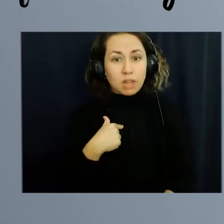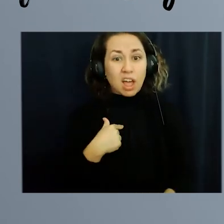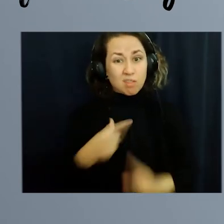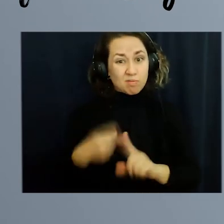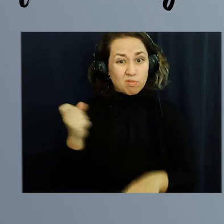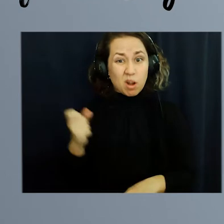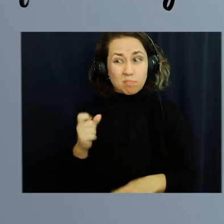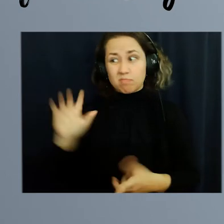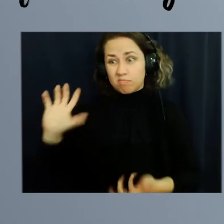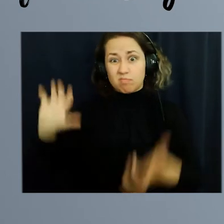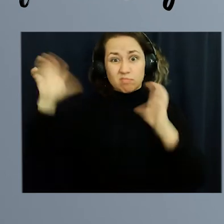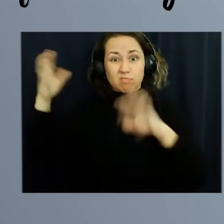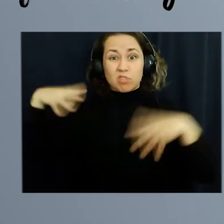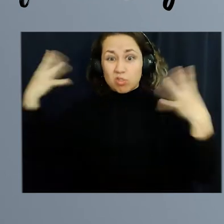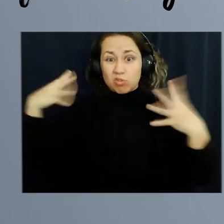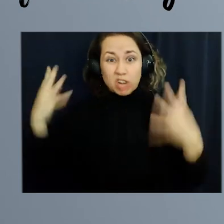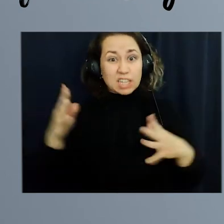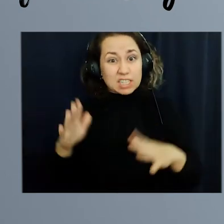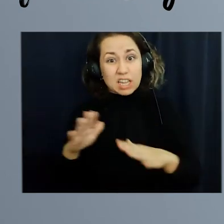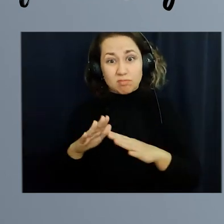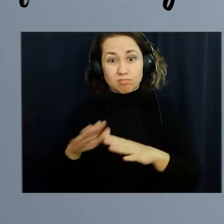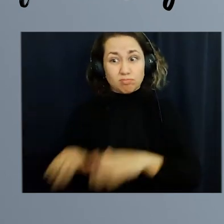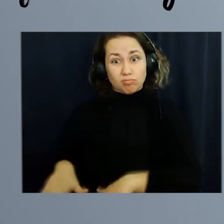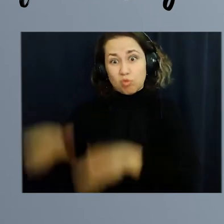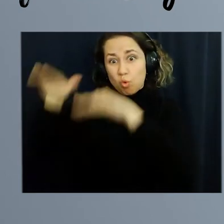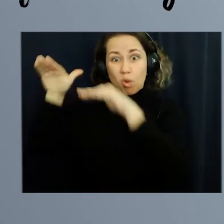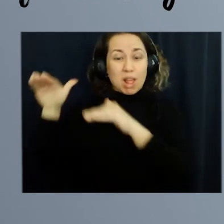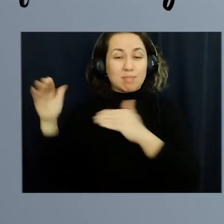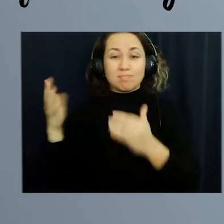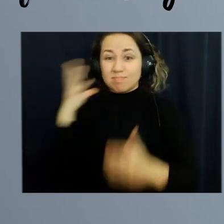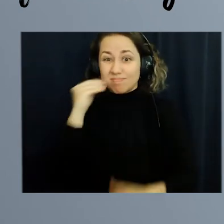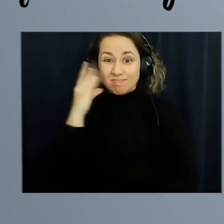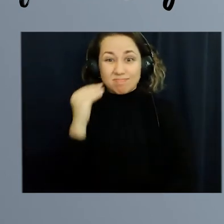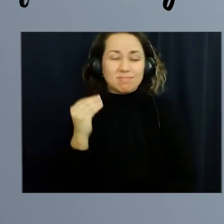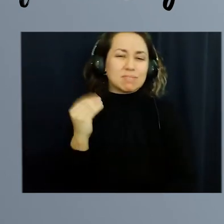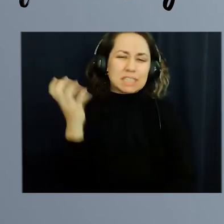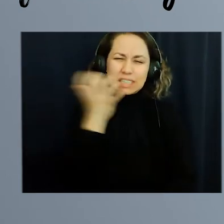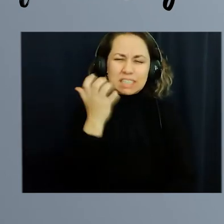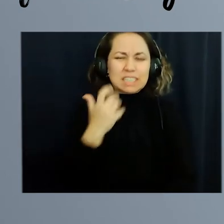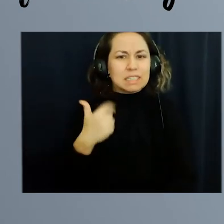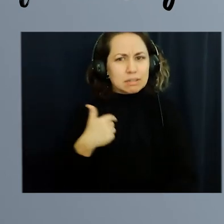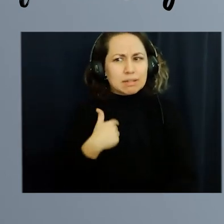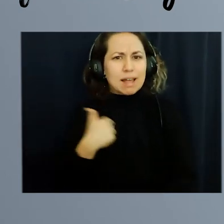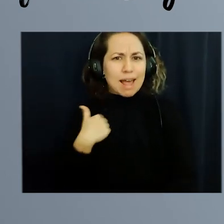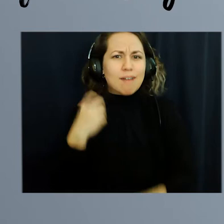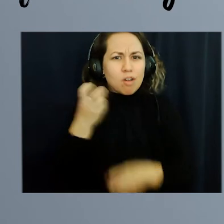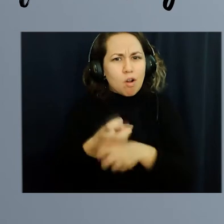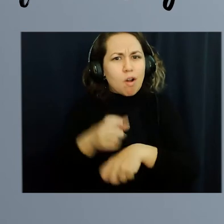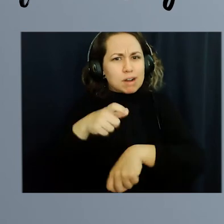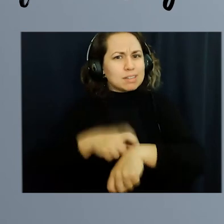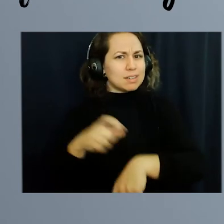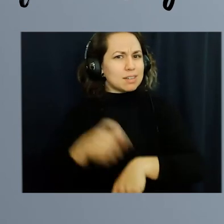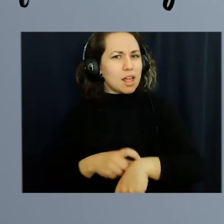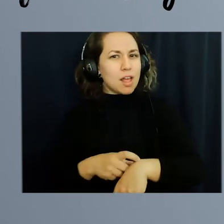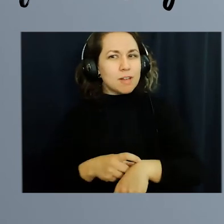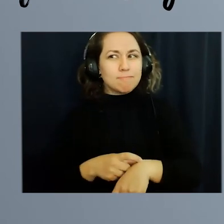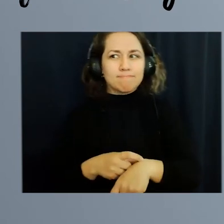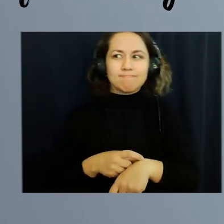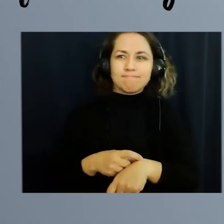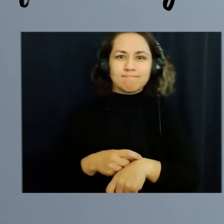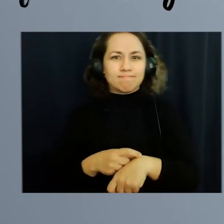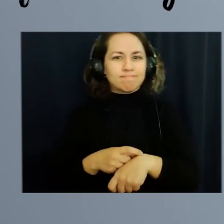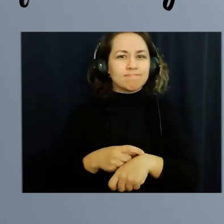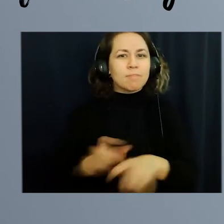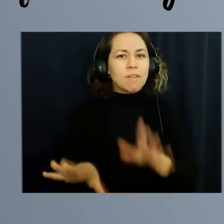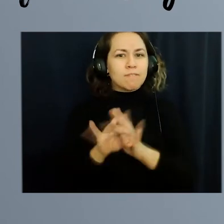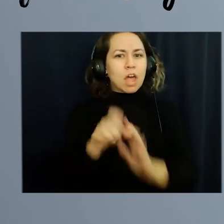tú te eleves y triunfes en la vida. Con esas cosas creo que estás bien en tu camino. Sigue con el hambre, no te des por vencido.